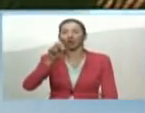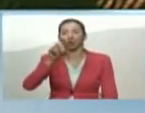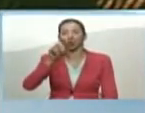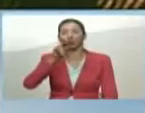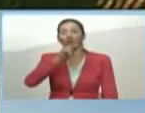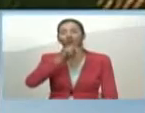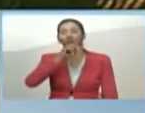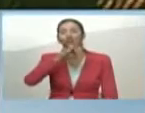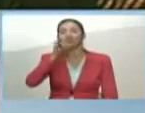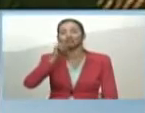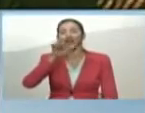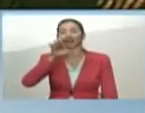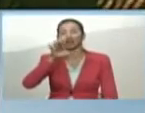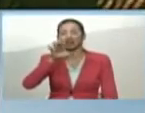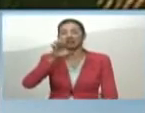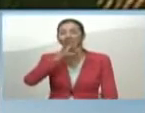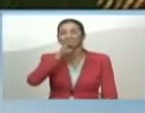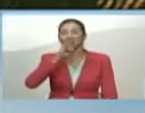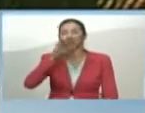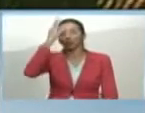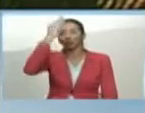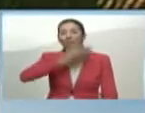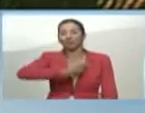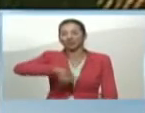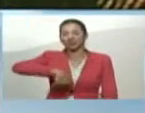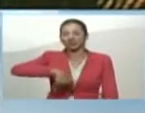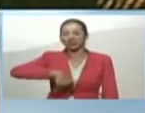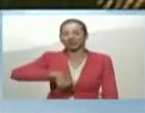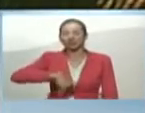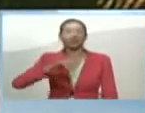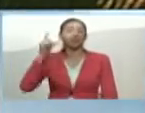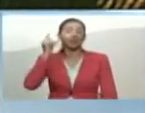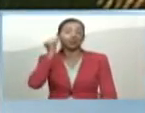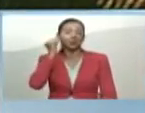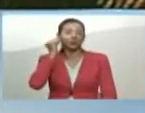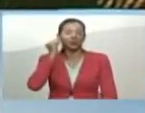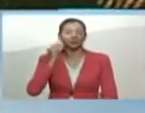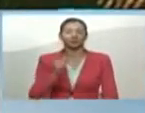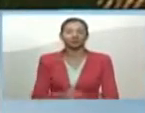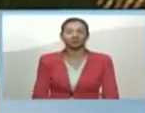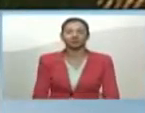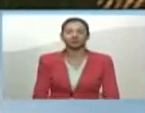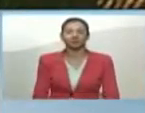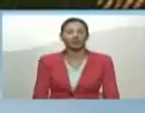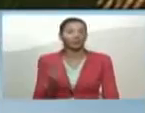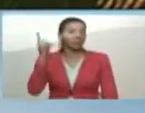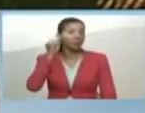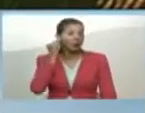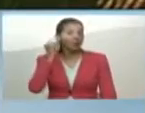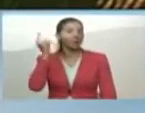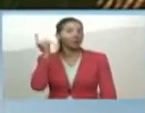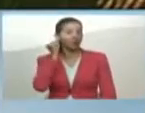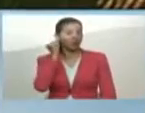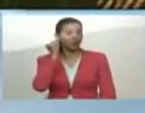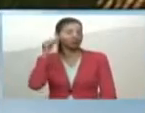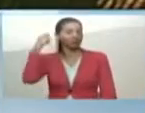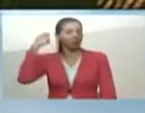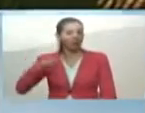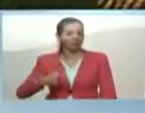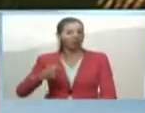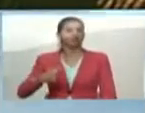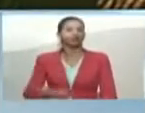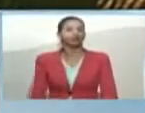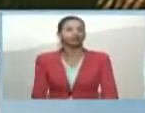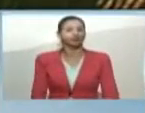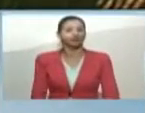González, Consejo Presidencial de la Mujer. Mujer, mujer, mujer.